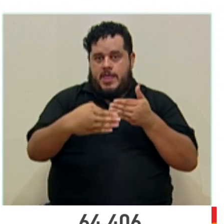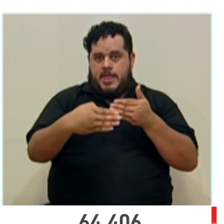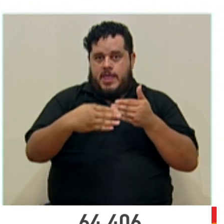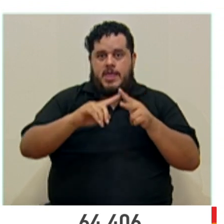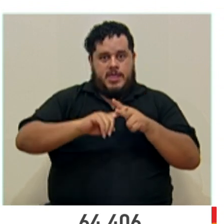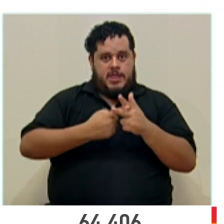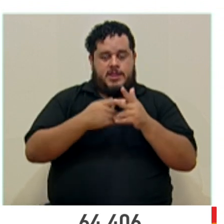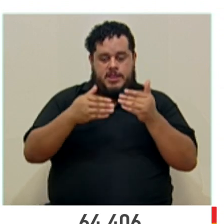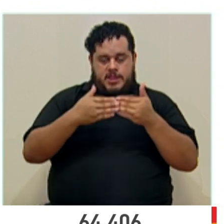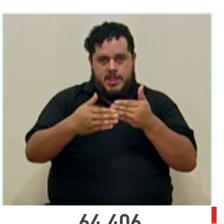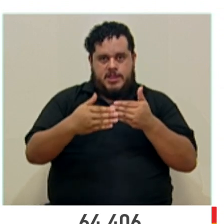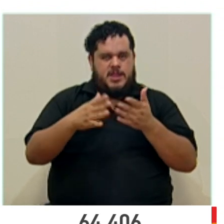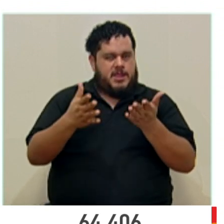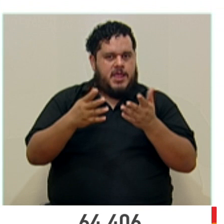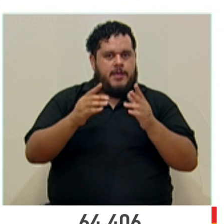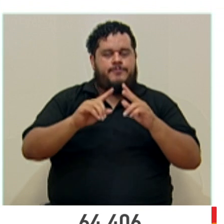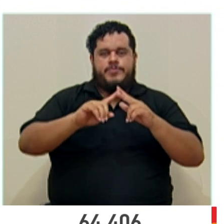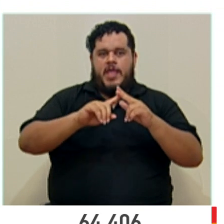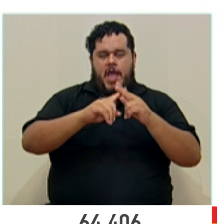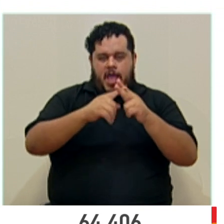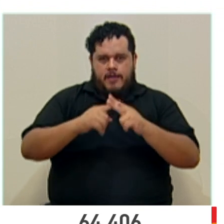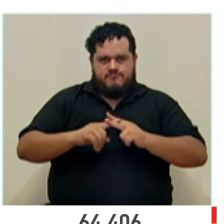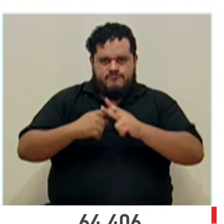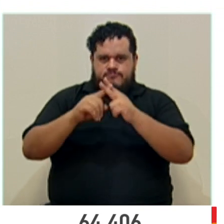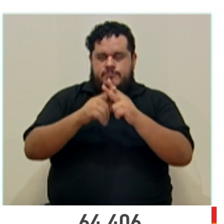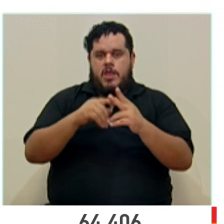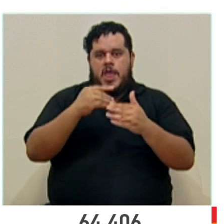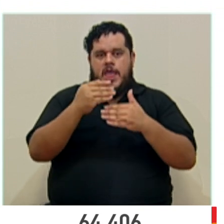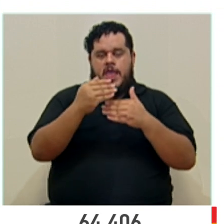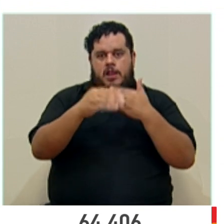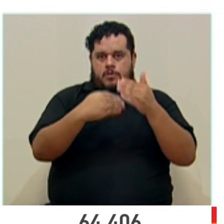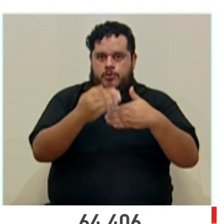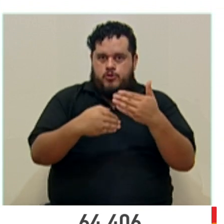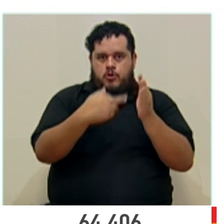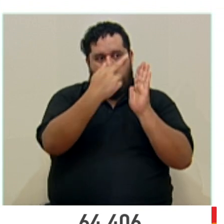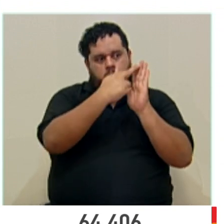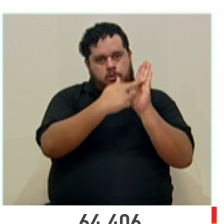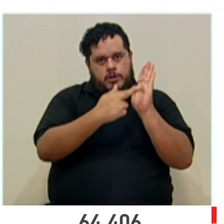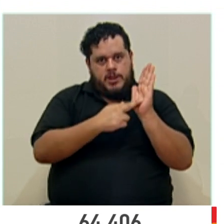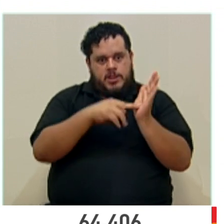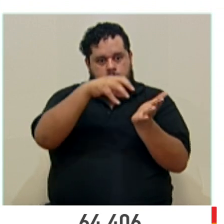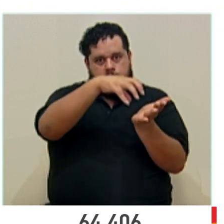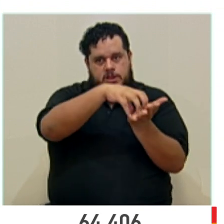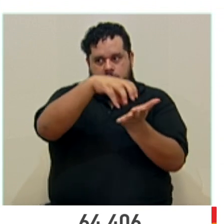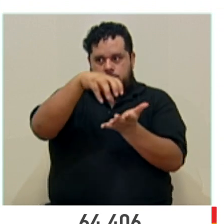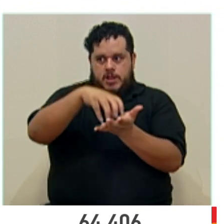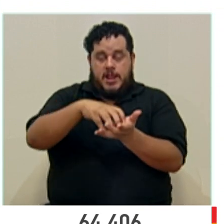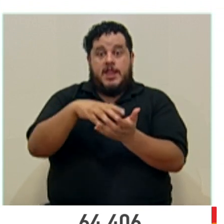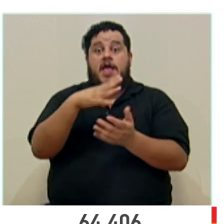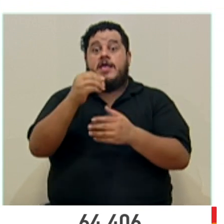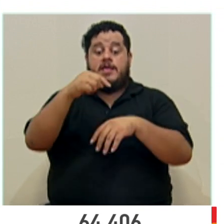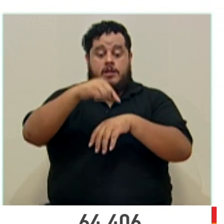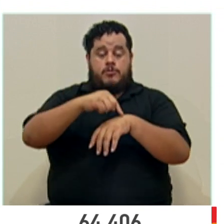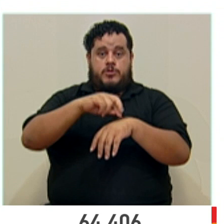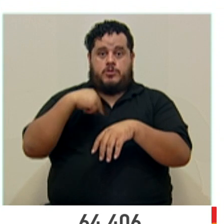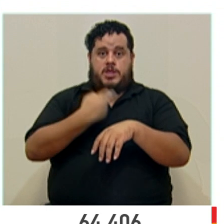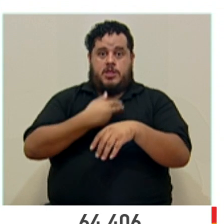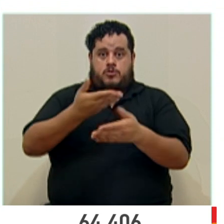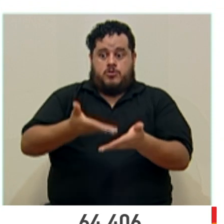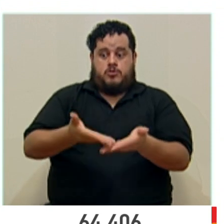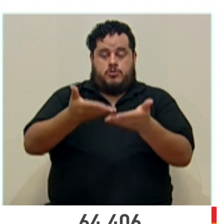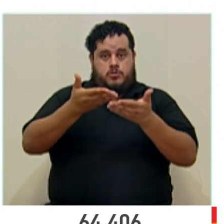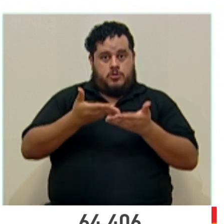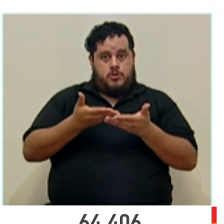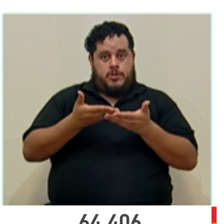proceso de confección de protocolos específicos cantonales, y por supuesto en el momento momento en que nosotros tengamos el protocolo